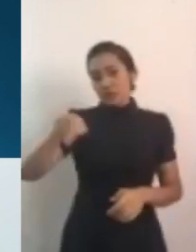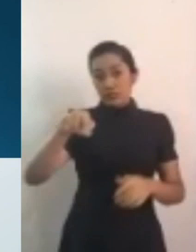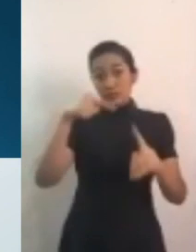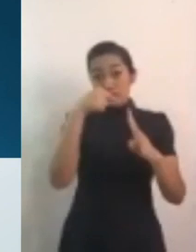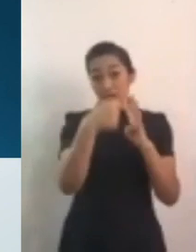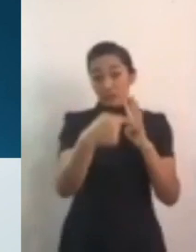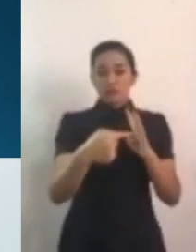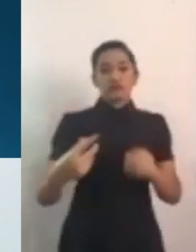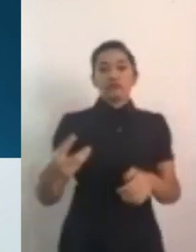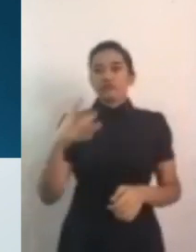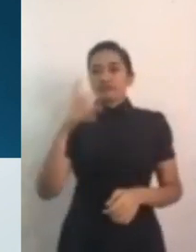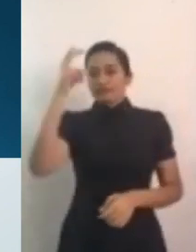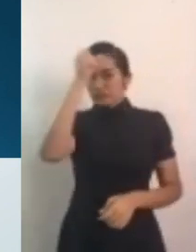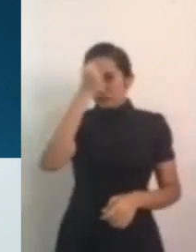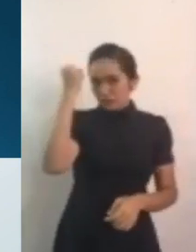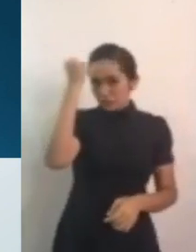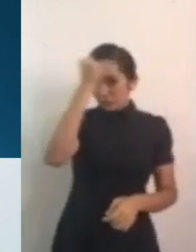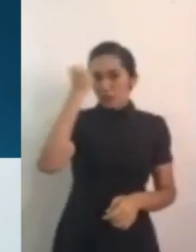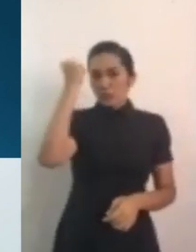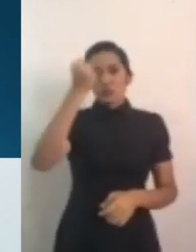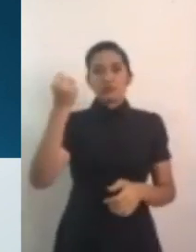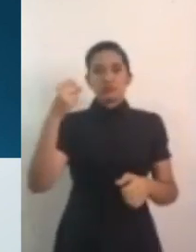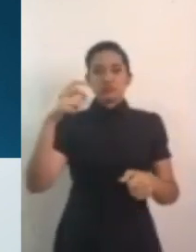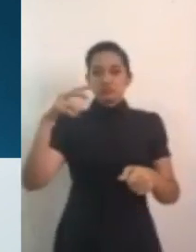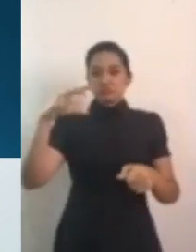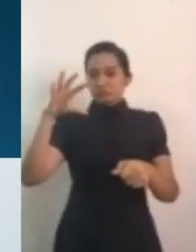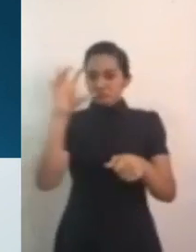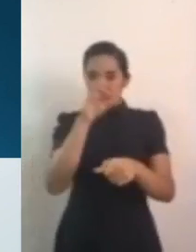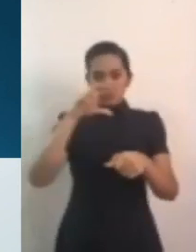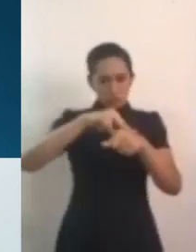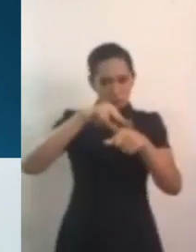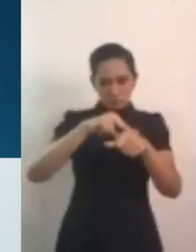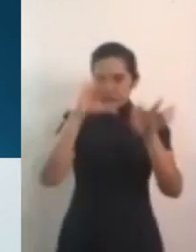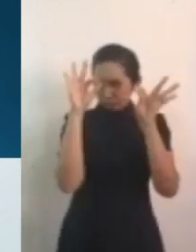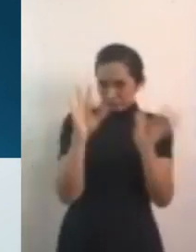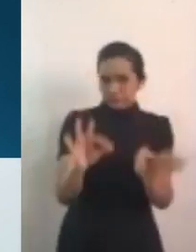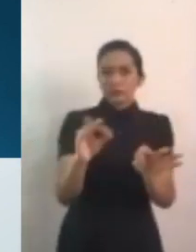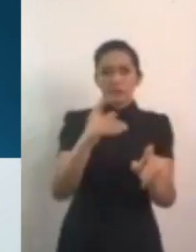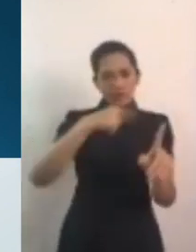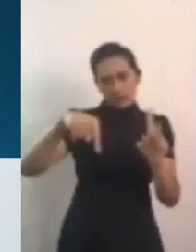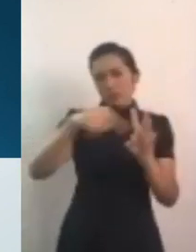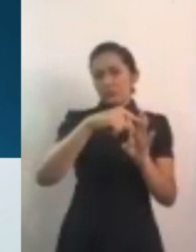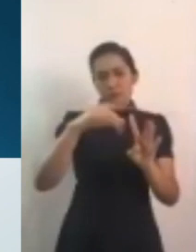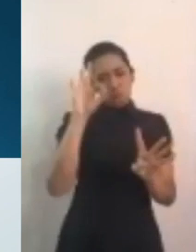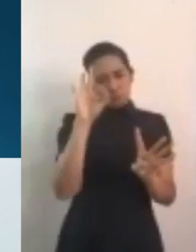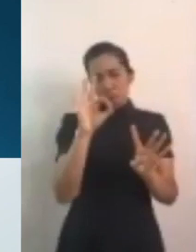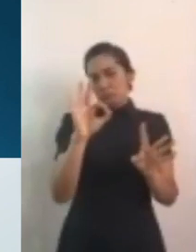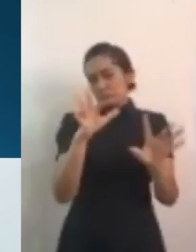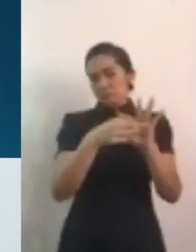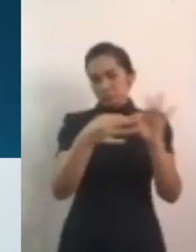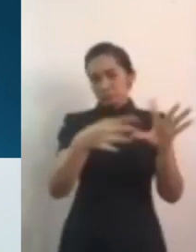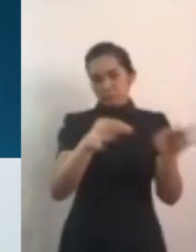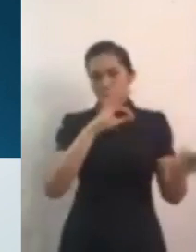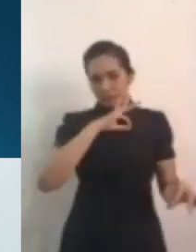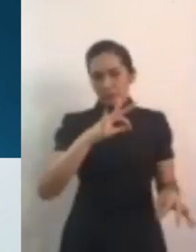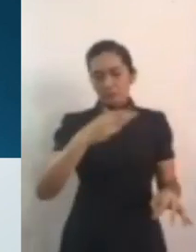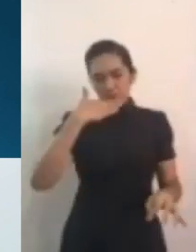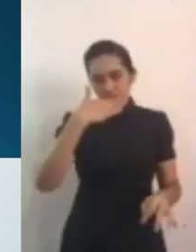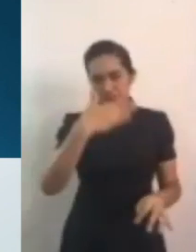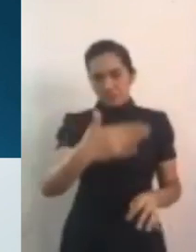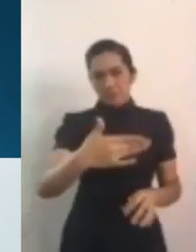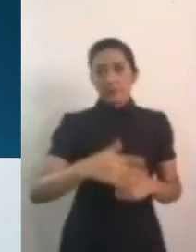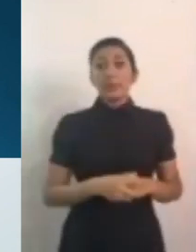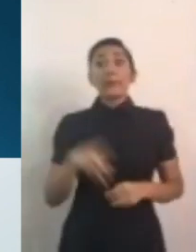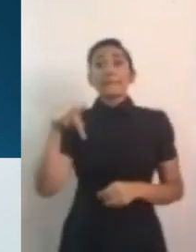algunas especialidades del trabajo social, algunas especialidades de otras profesiones, pero lo importante es que tengamos claro hacia